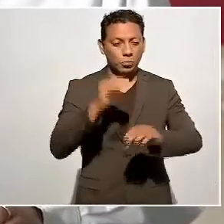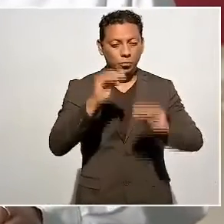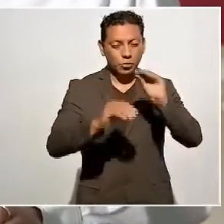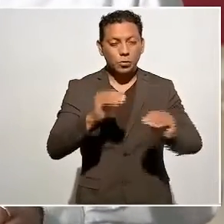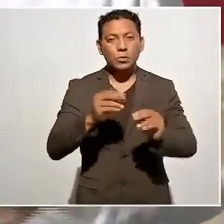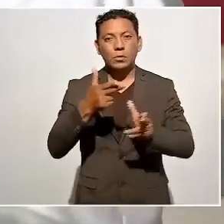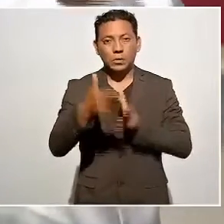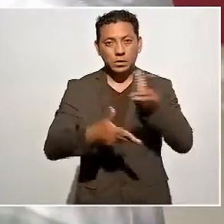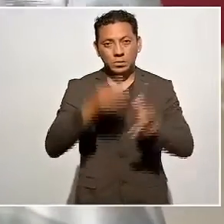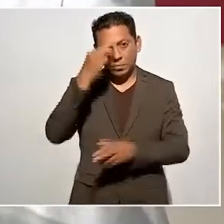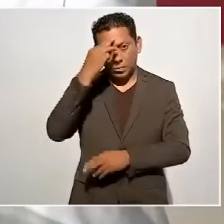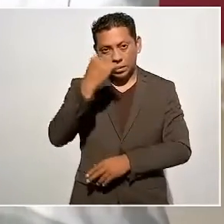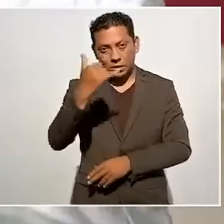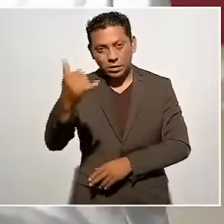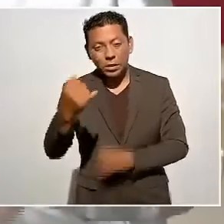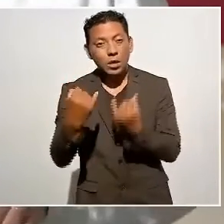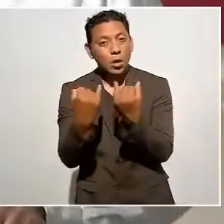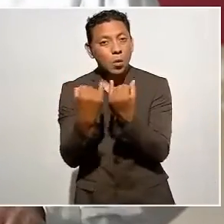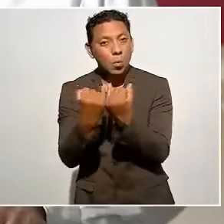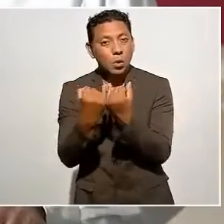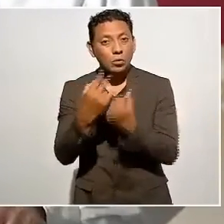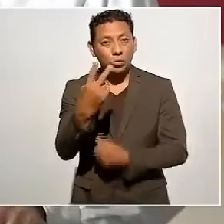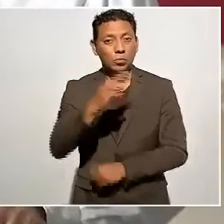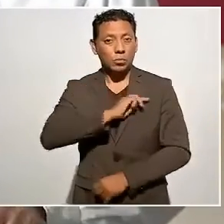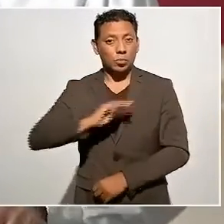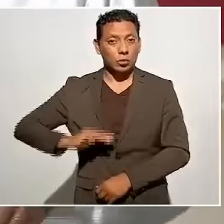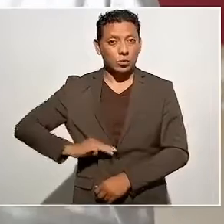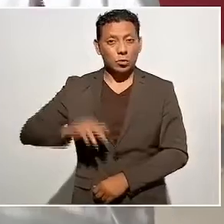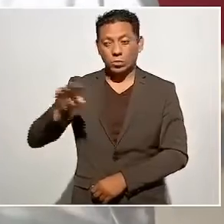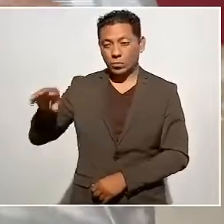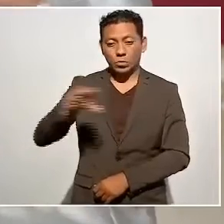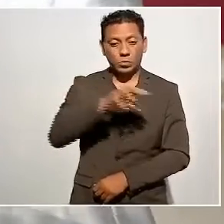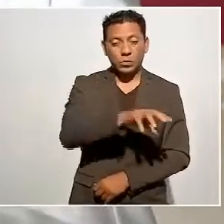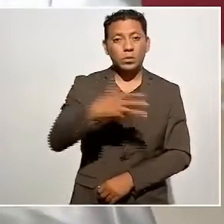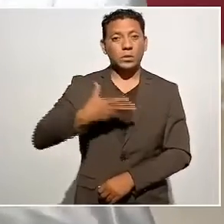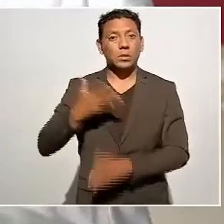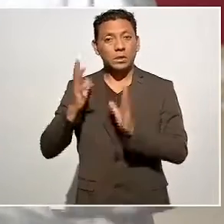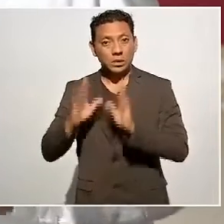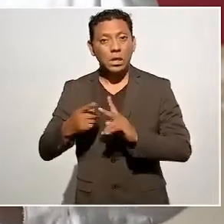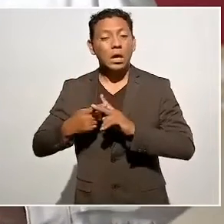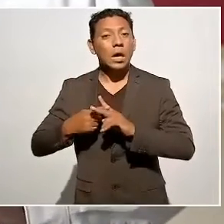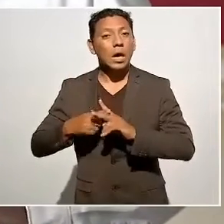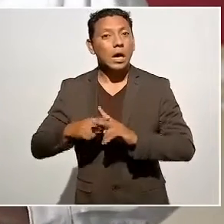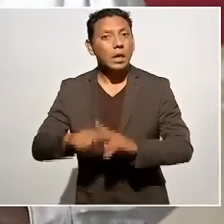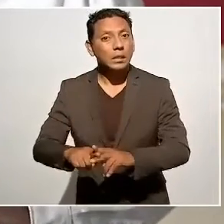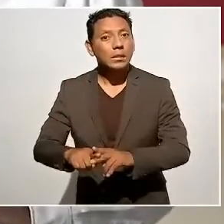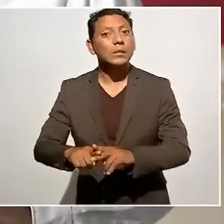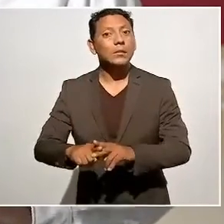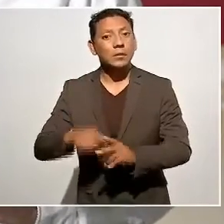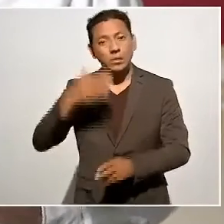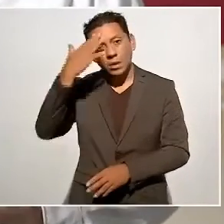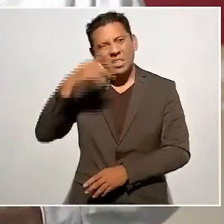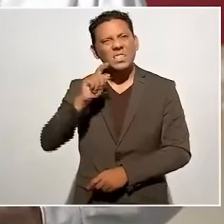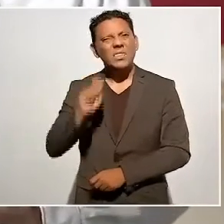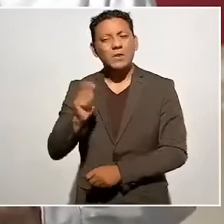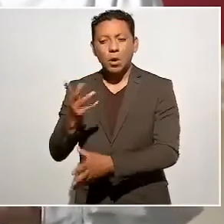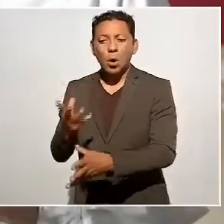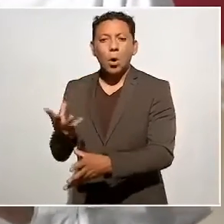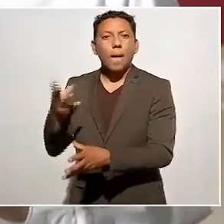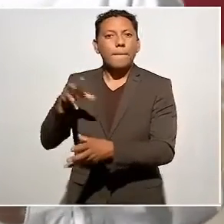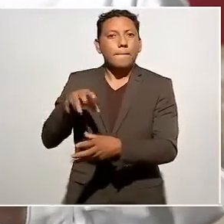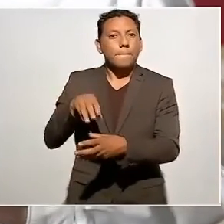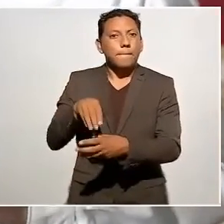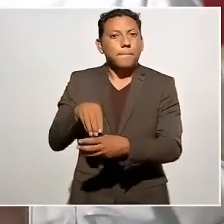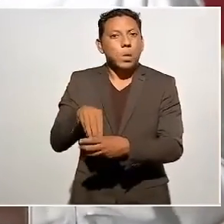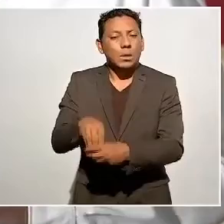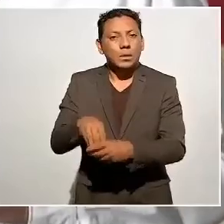Tren Maya, pero también estos 2 municipios empiezan ya a sentir lo que es integrarse totalmente con